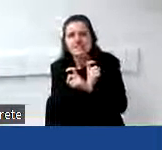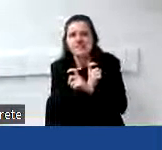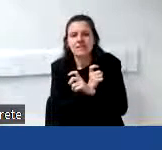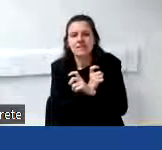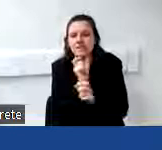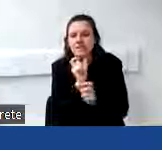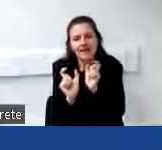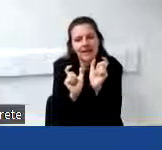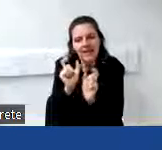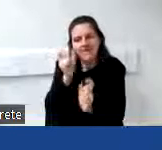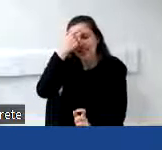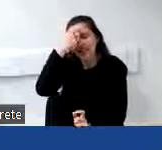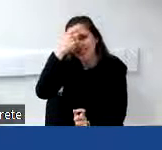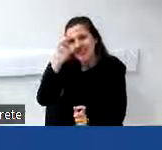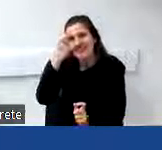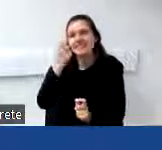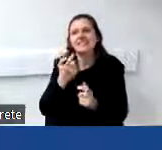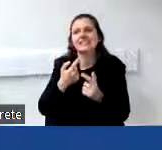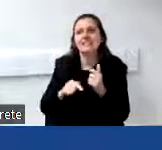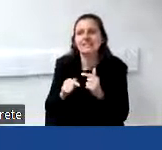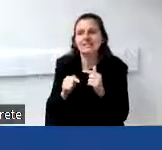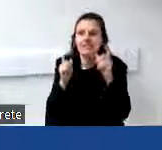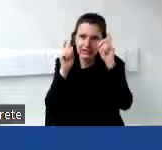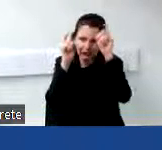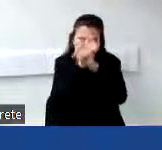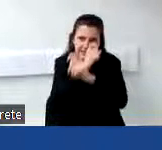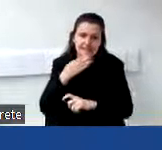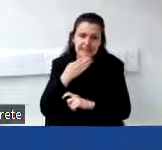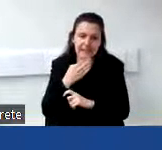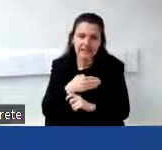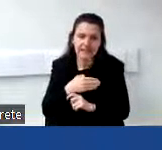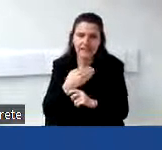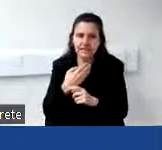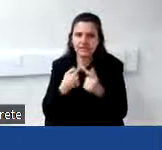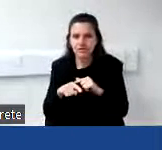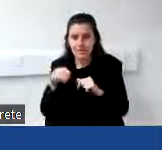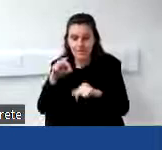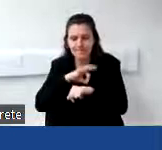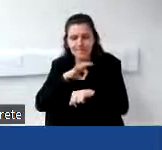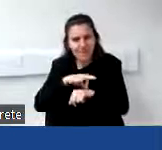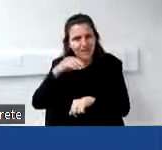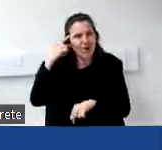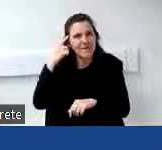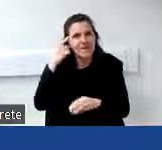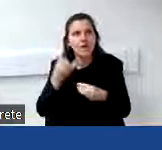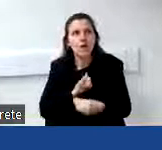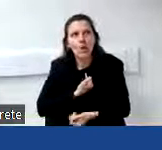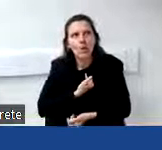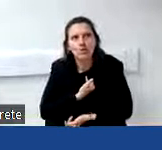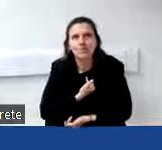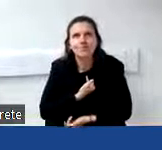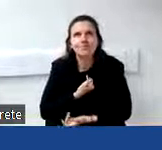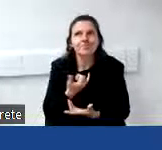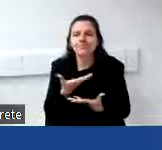Eso que puede ser complejo de entender a una persona con discapacidad, a una persona que pueda tener, por ejemplo, discapacidad cognitiva, de